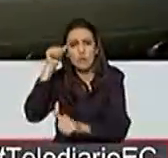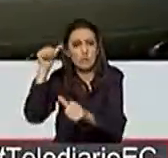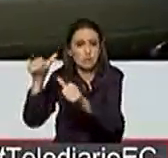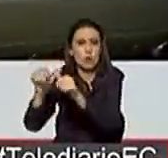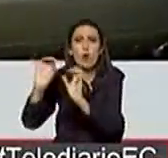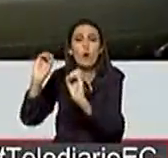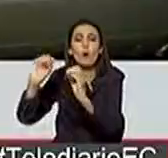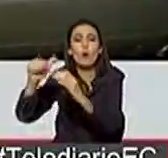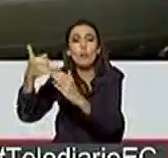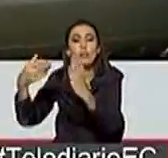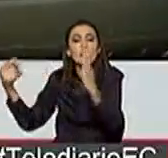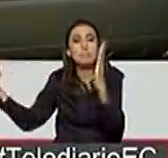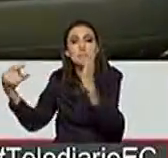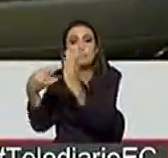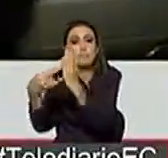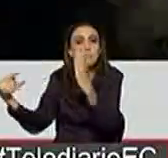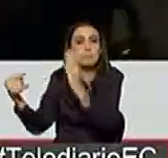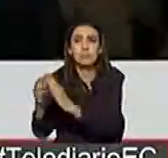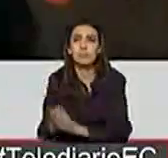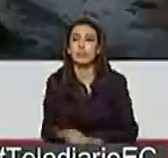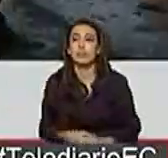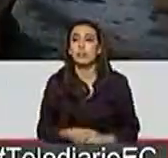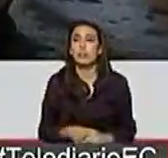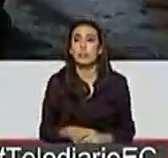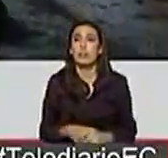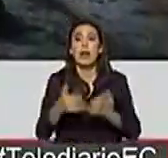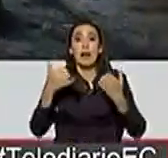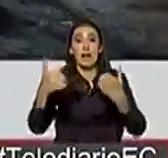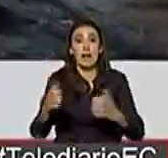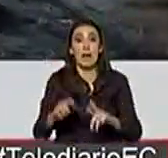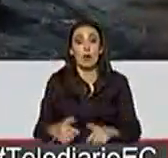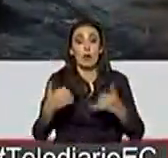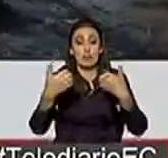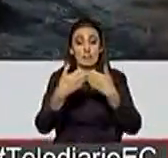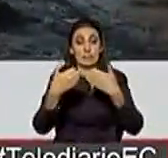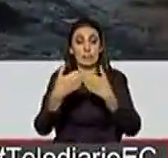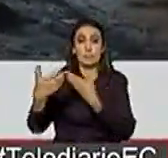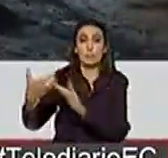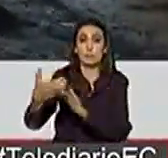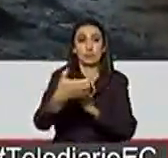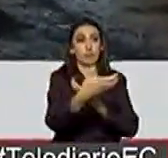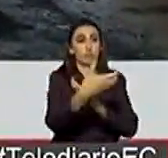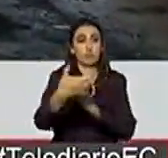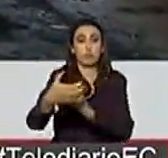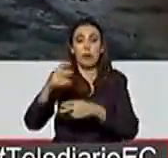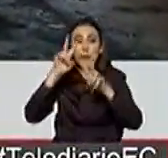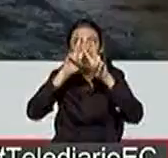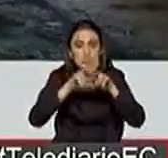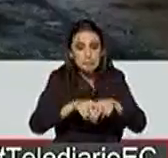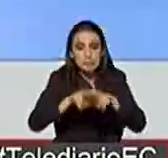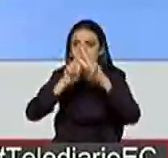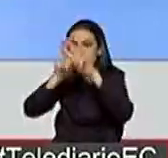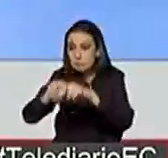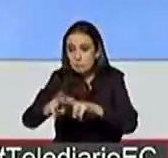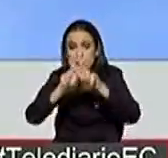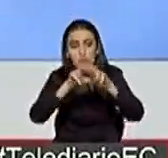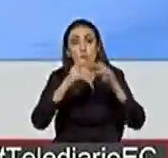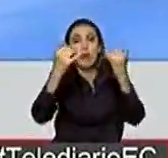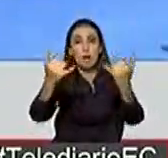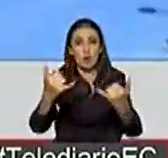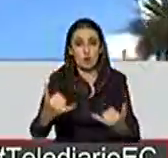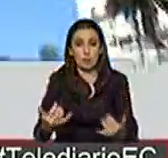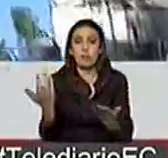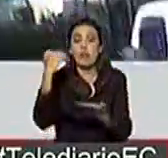este lunes muy temprano el cuerpo de bomberos acudió para realizar una inspección que permita la elaboración del informe técnico el cual